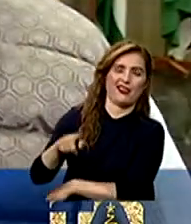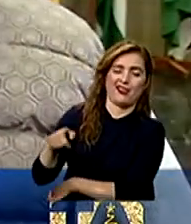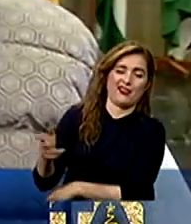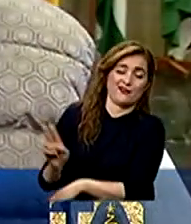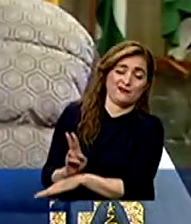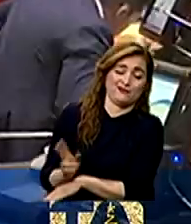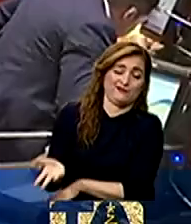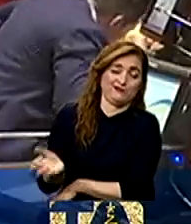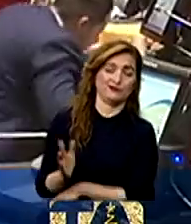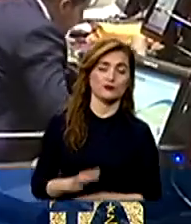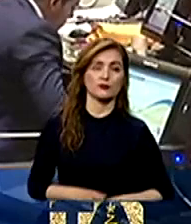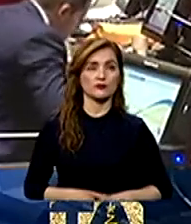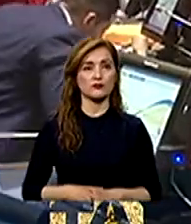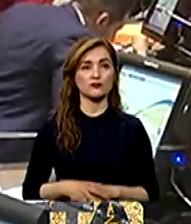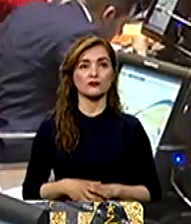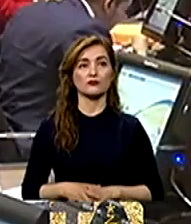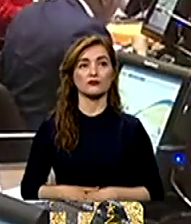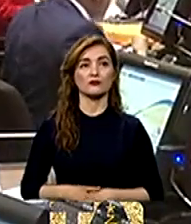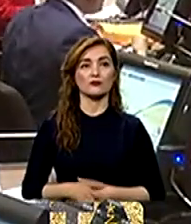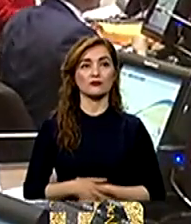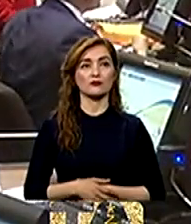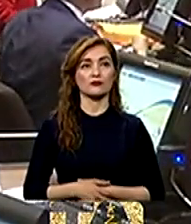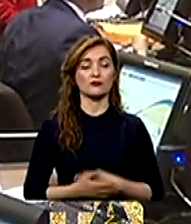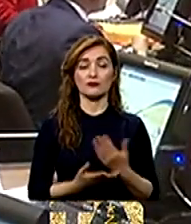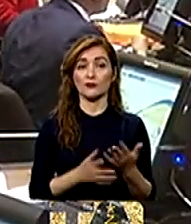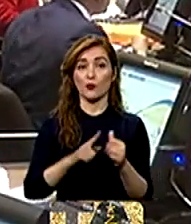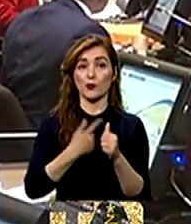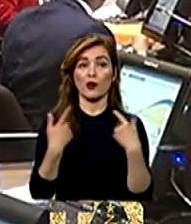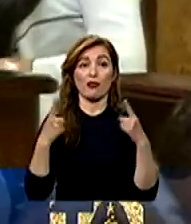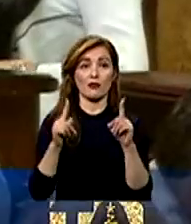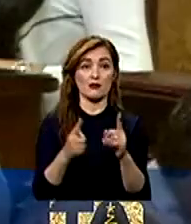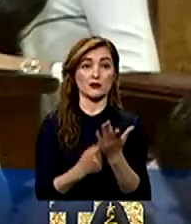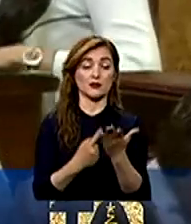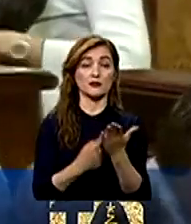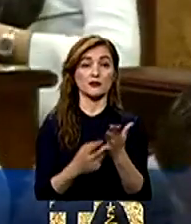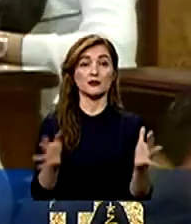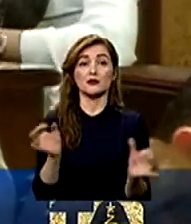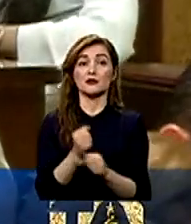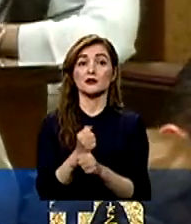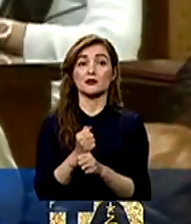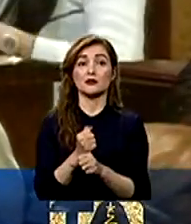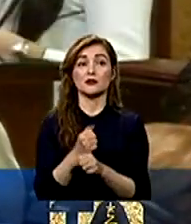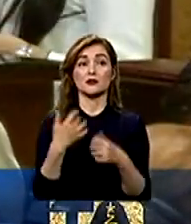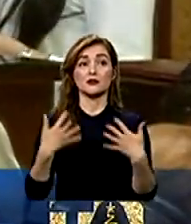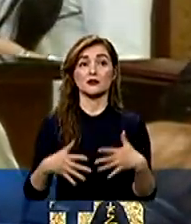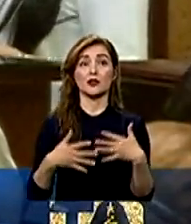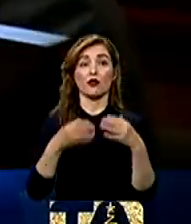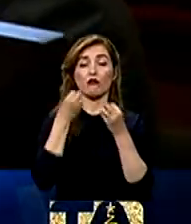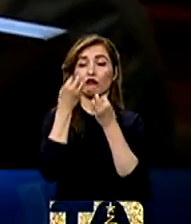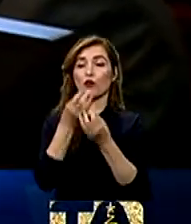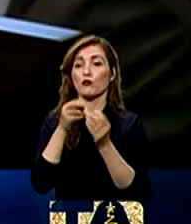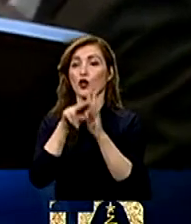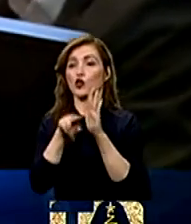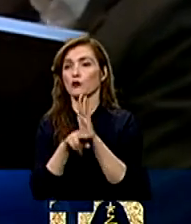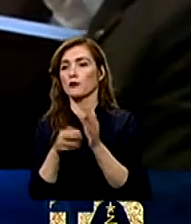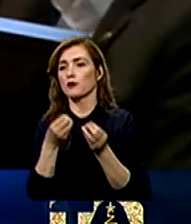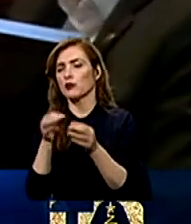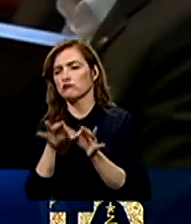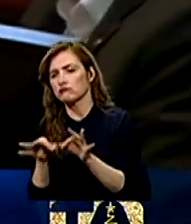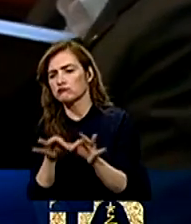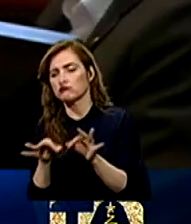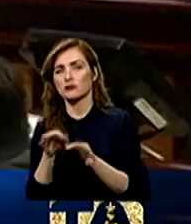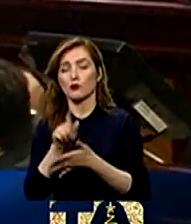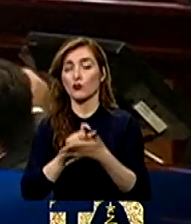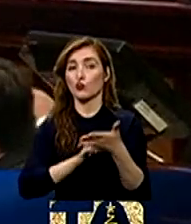combustibles fósiles. Y mientras se espera que se dé el cierre del primer debate, se realizan recorridos de socialización de la normativa, que podría ser